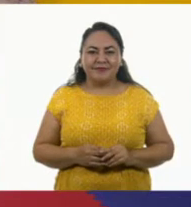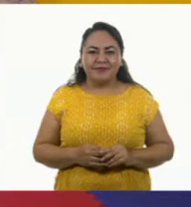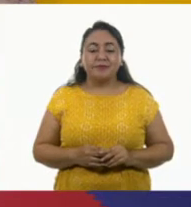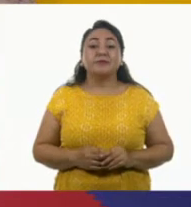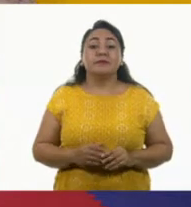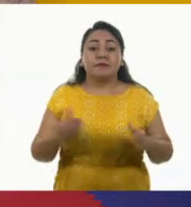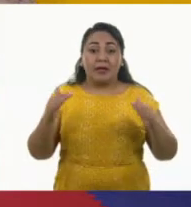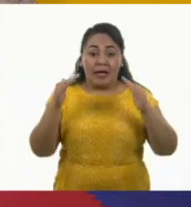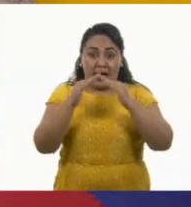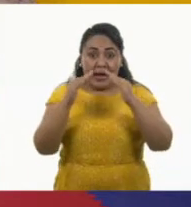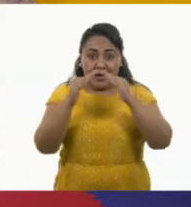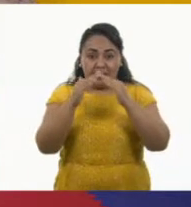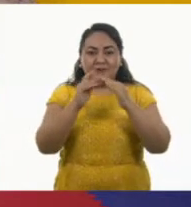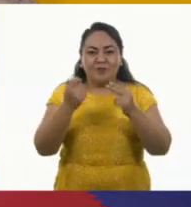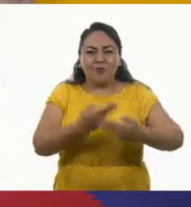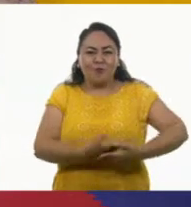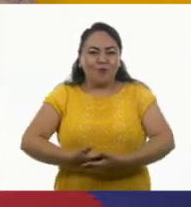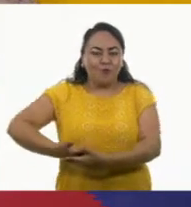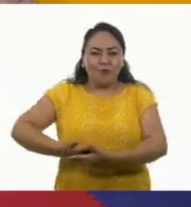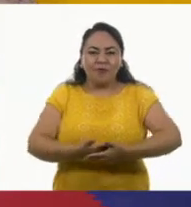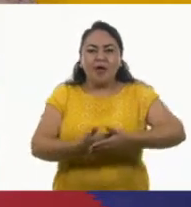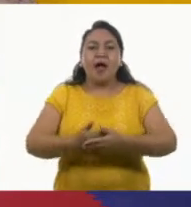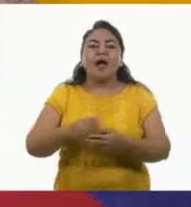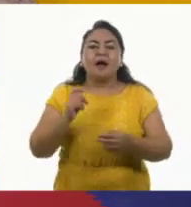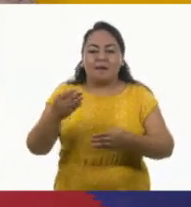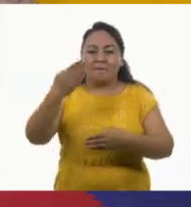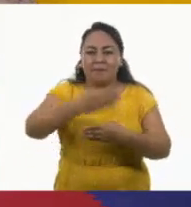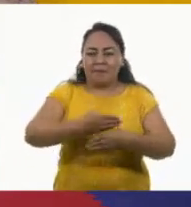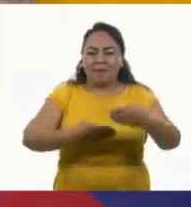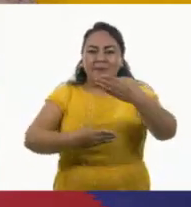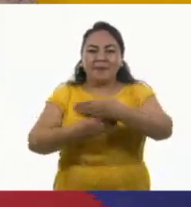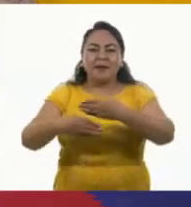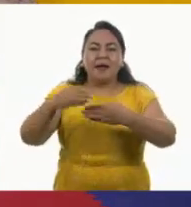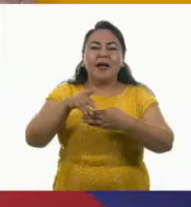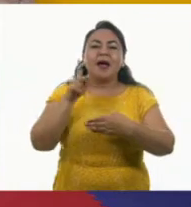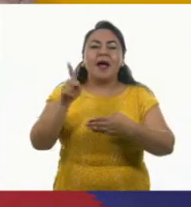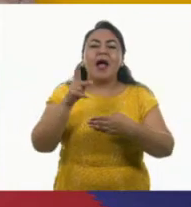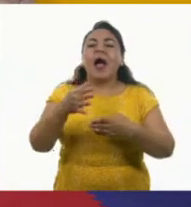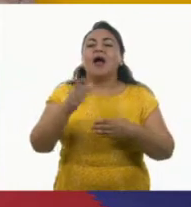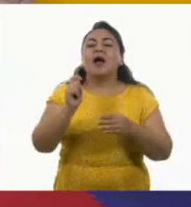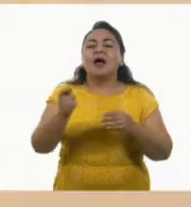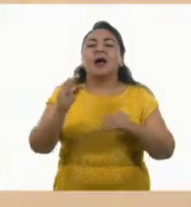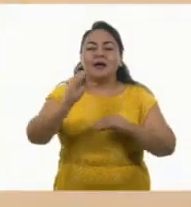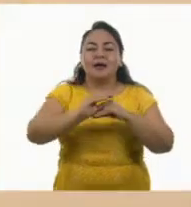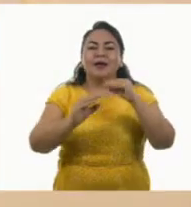Las casas de muñeca, que son hechas de ladrillos de cajas de medicinas.